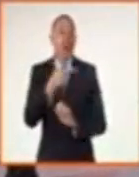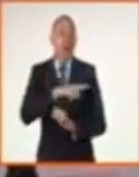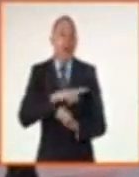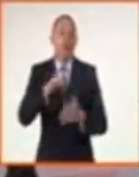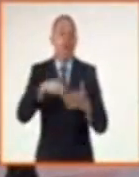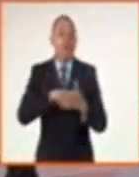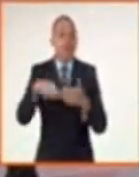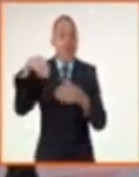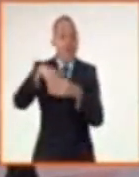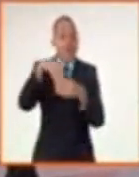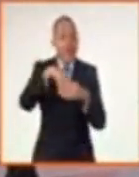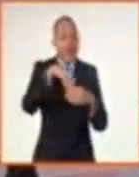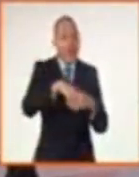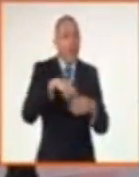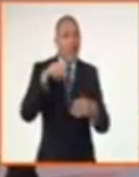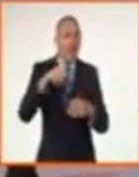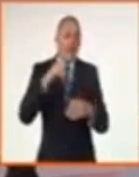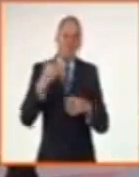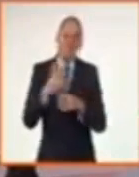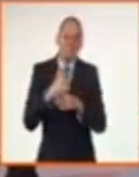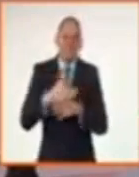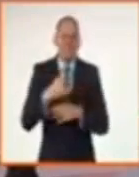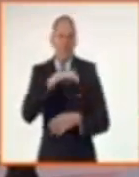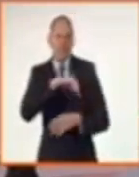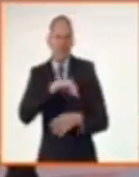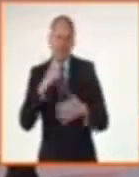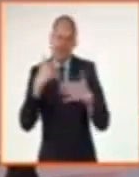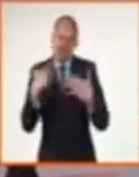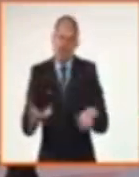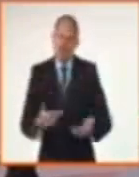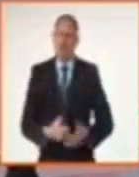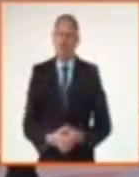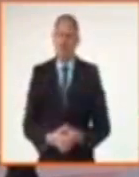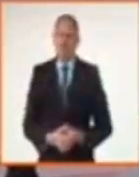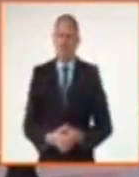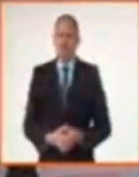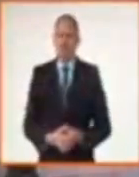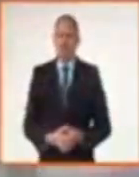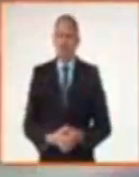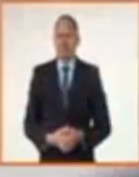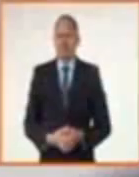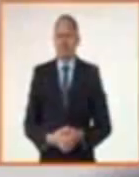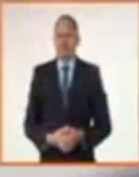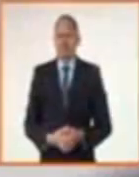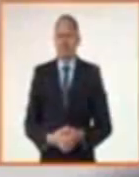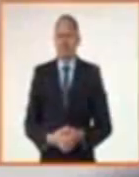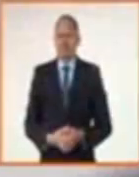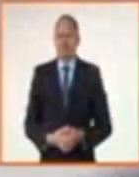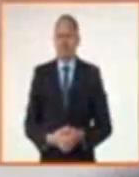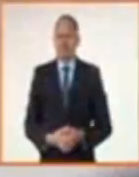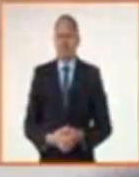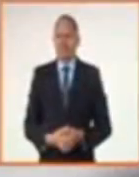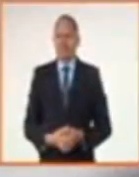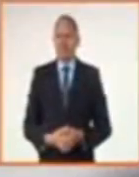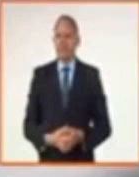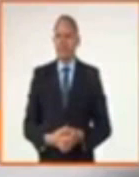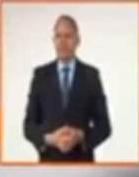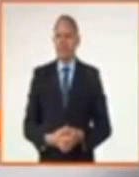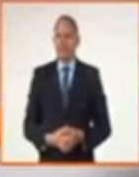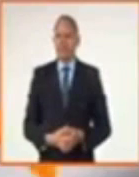ayer en medio del contexto concreto que está viviendo Cuba en estos momentos. Y la juventud jugó un